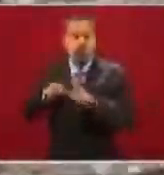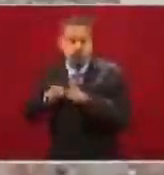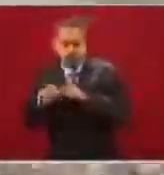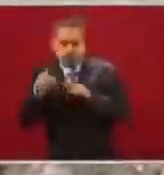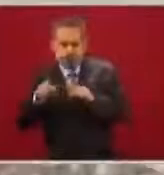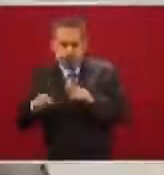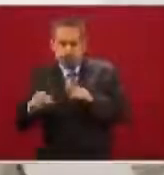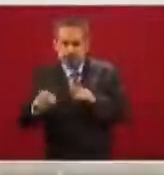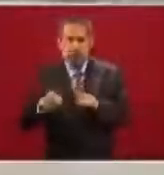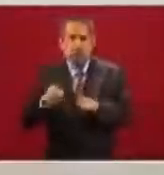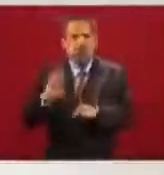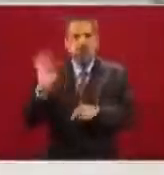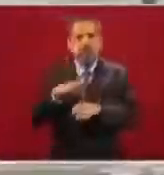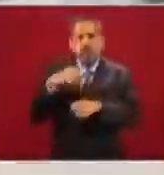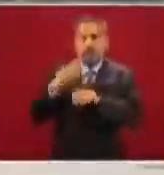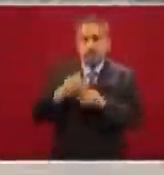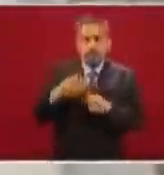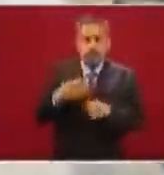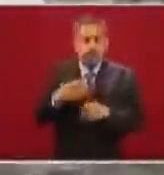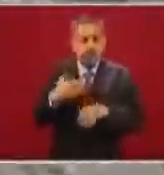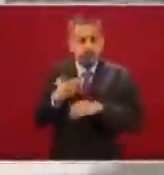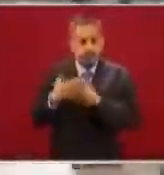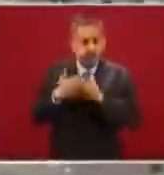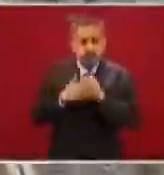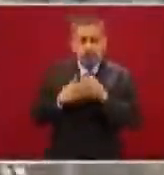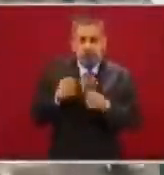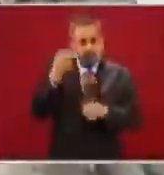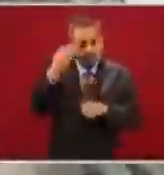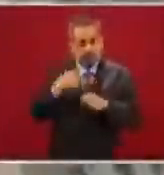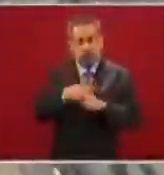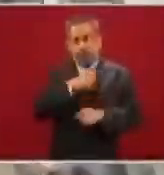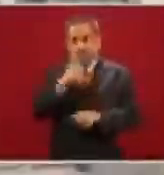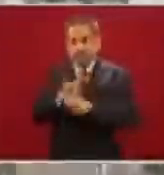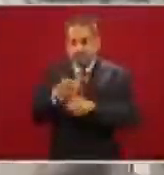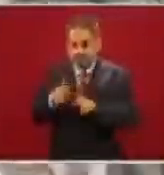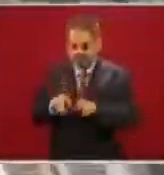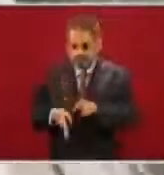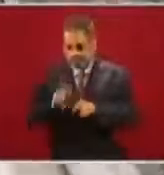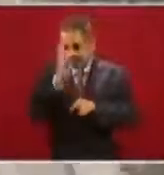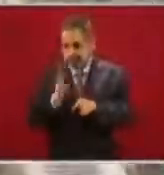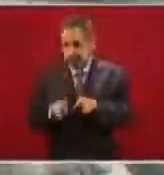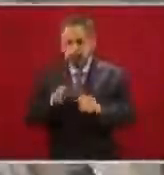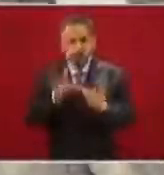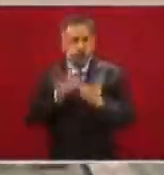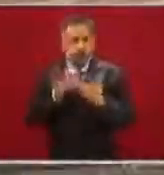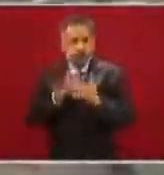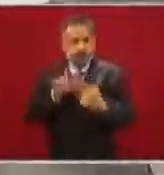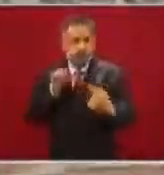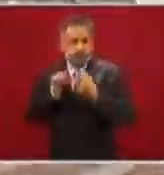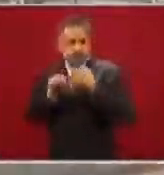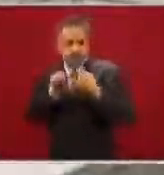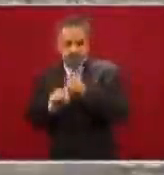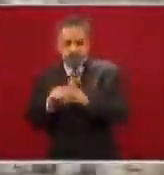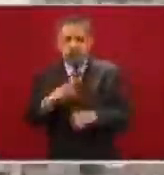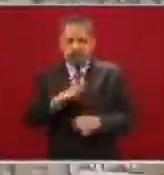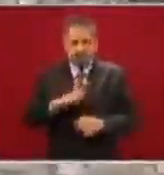una sola vía con laderos como una primera etapa y para permitir esta conectividad que hemos comentado.